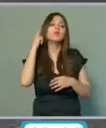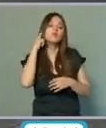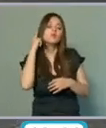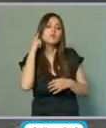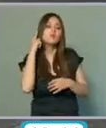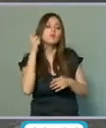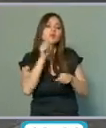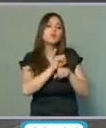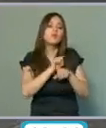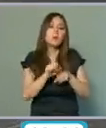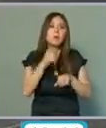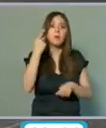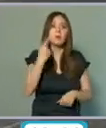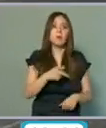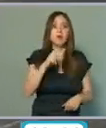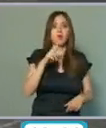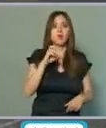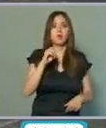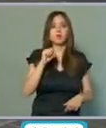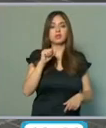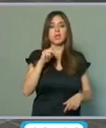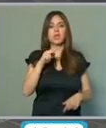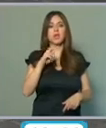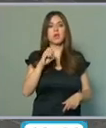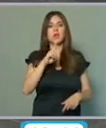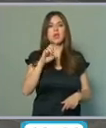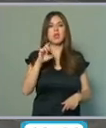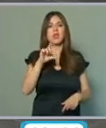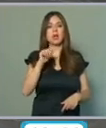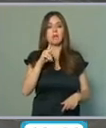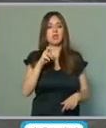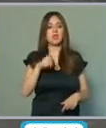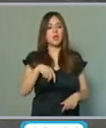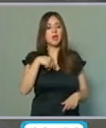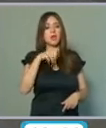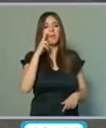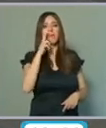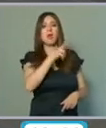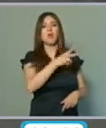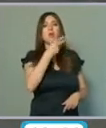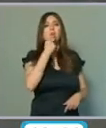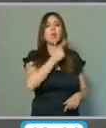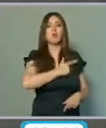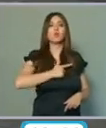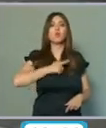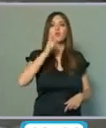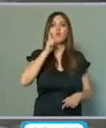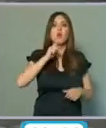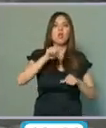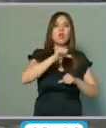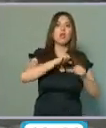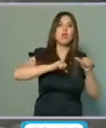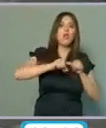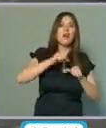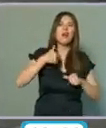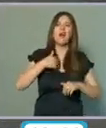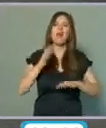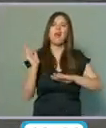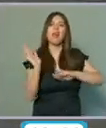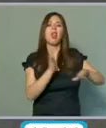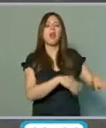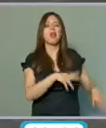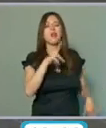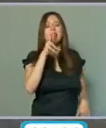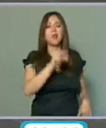que Rosario de la Peña, sabiendo que era casquivano, dijo, no, contigo no quiero nada. Y era la verdad, todo el